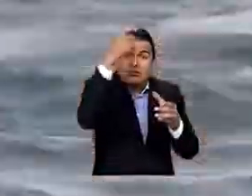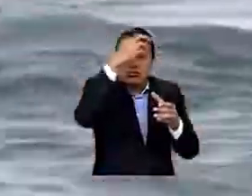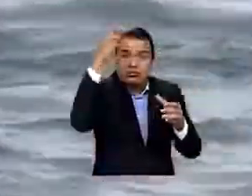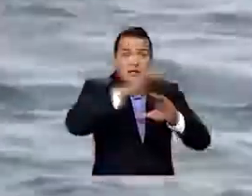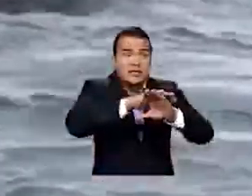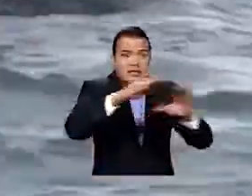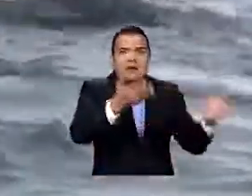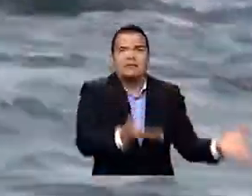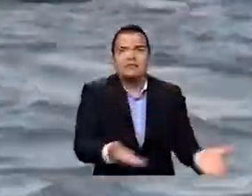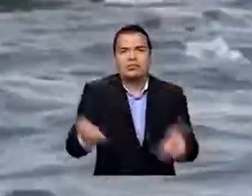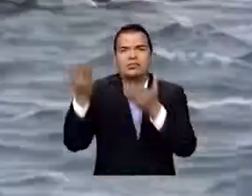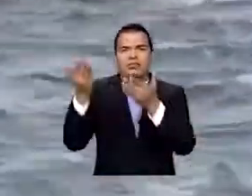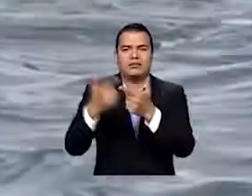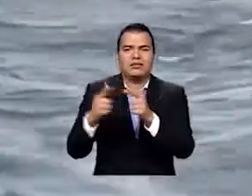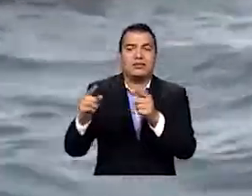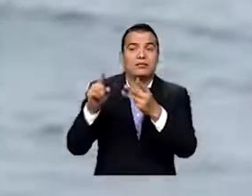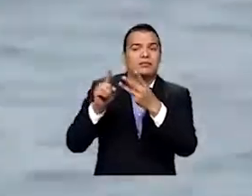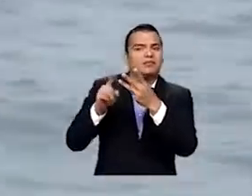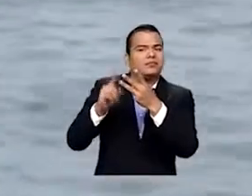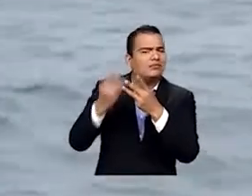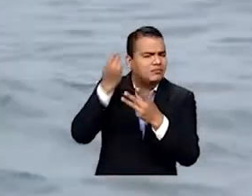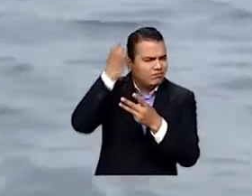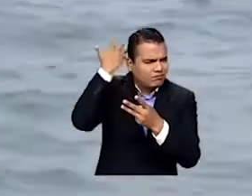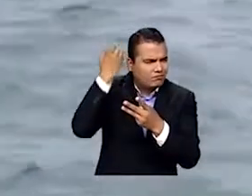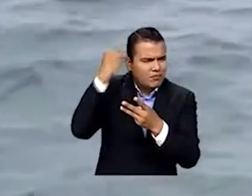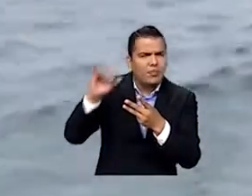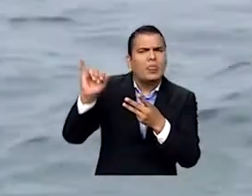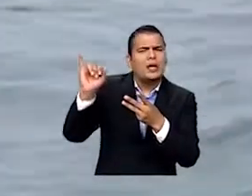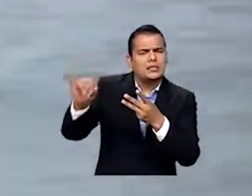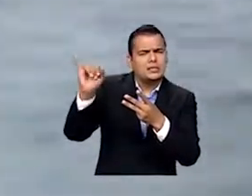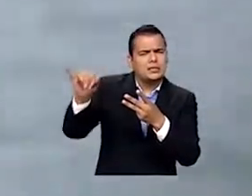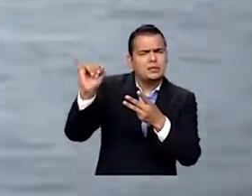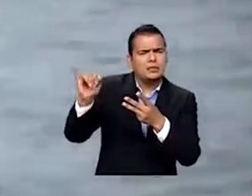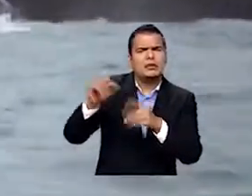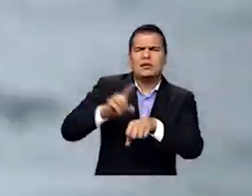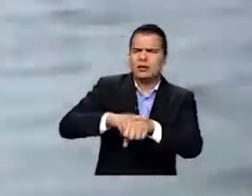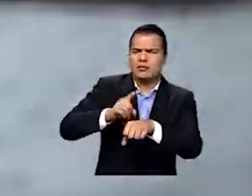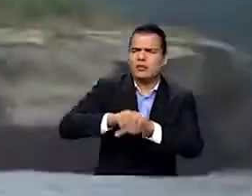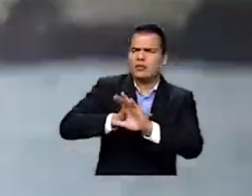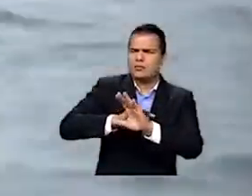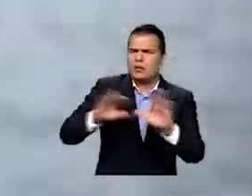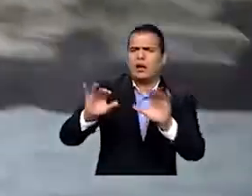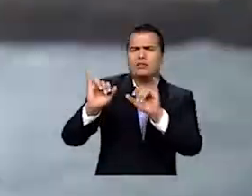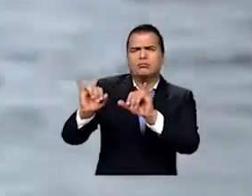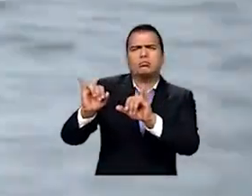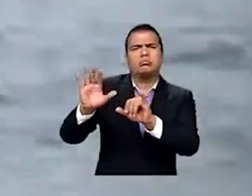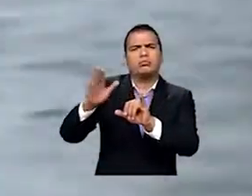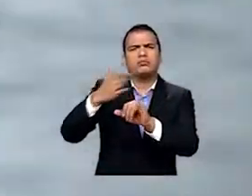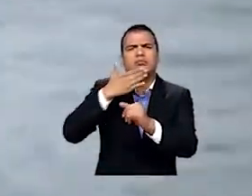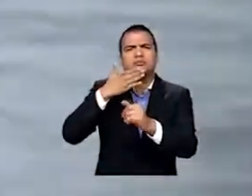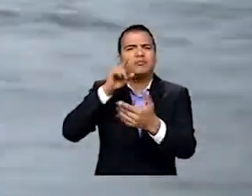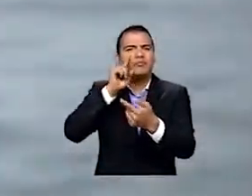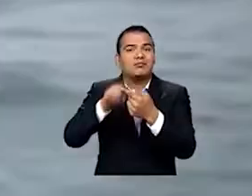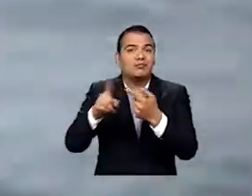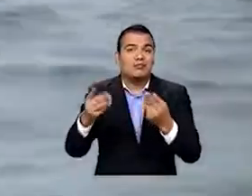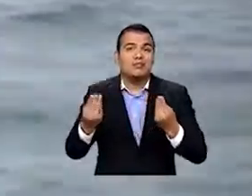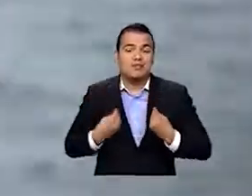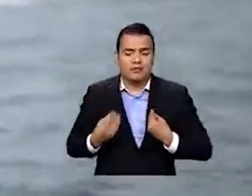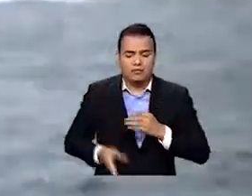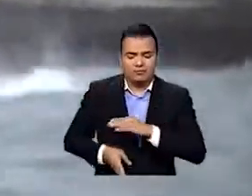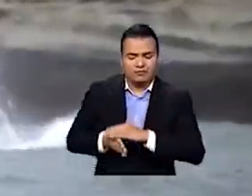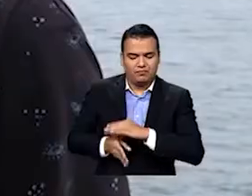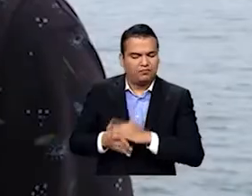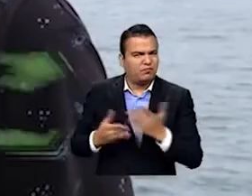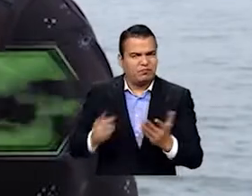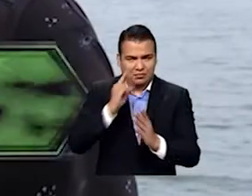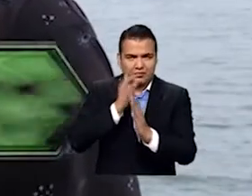el nado y soplido de las ballenas yubarta que están hace meses en el Pacífico Vallecaucano para mantener su voluntad de vivir. Esto es lo que nos